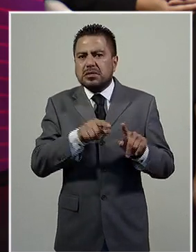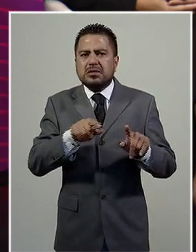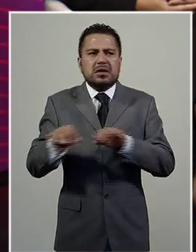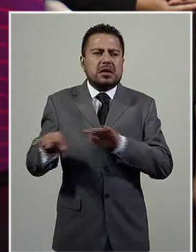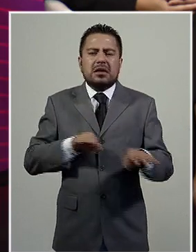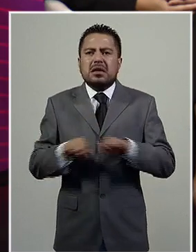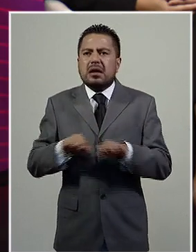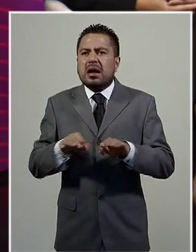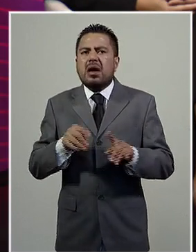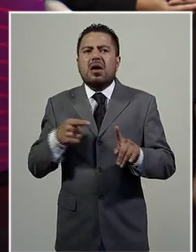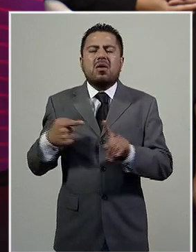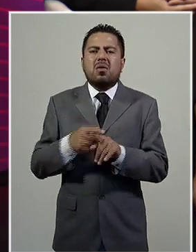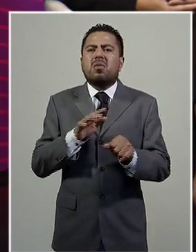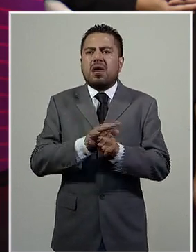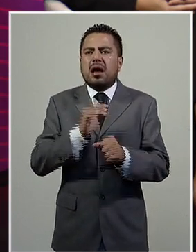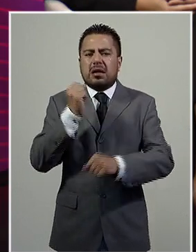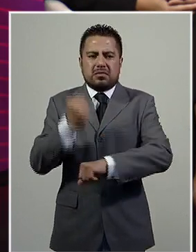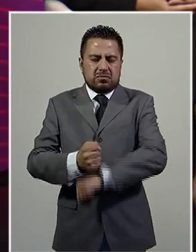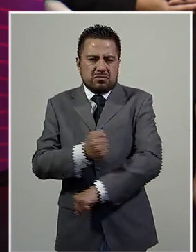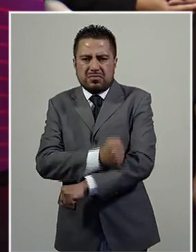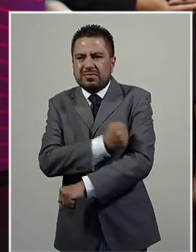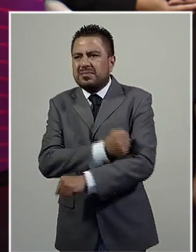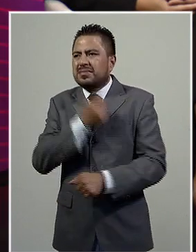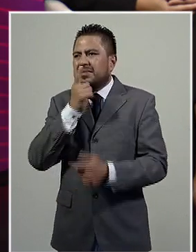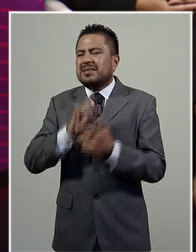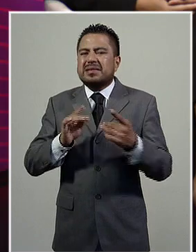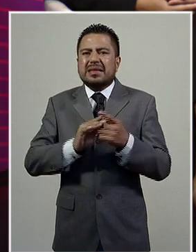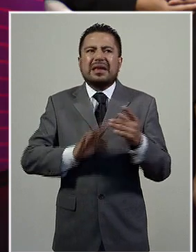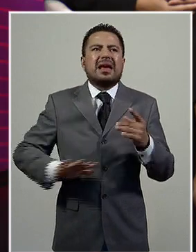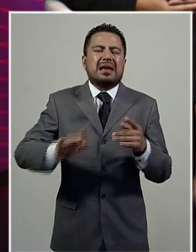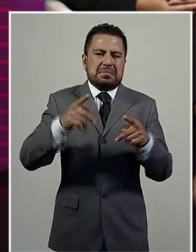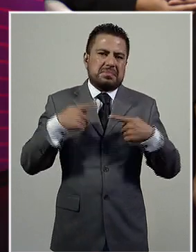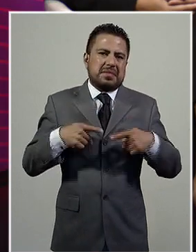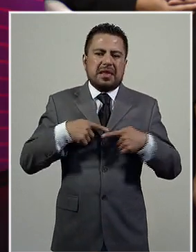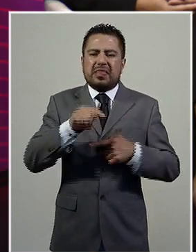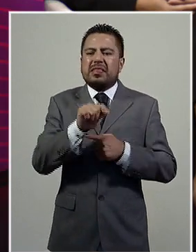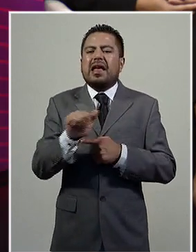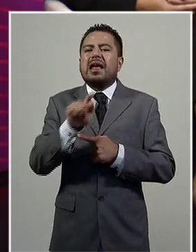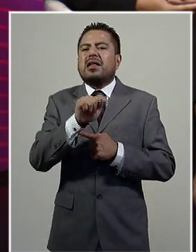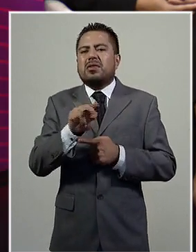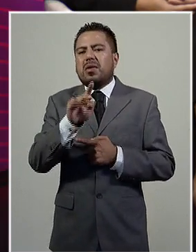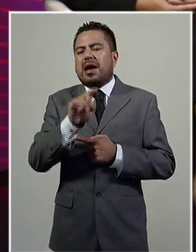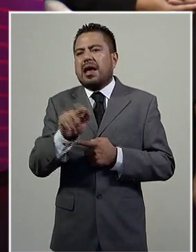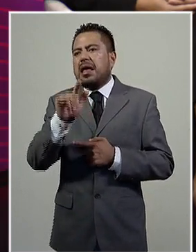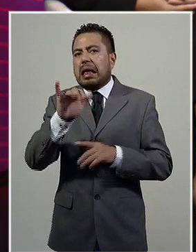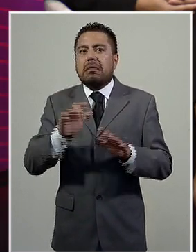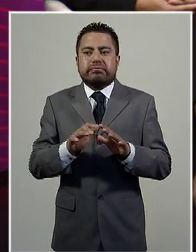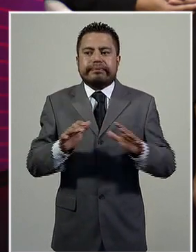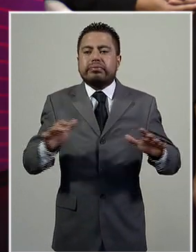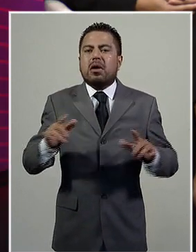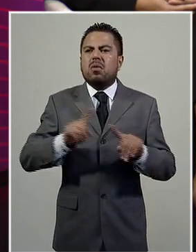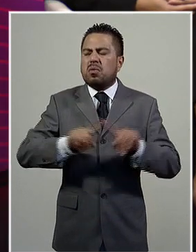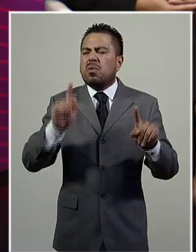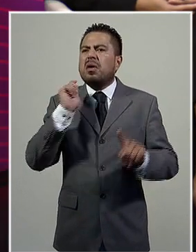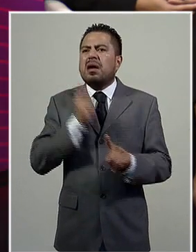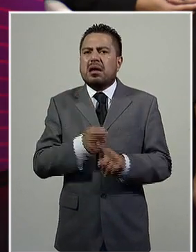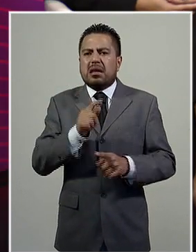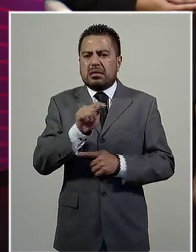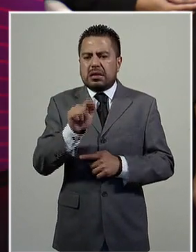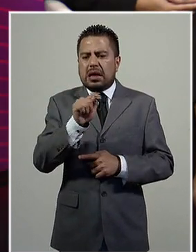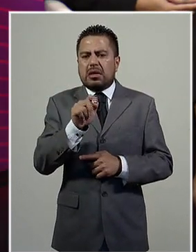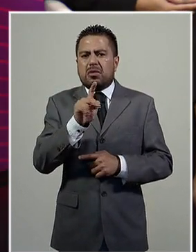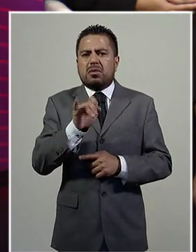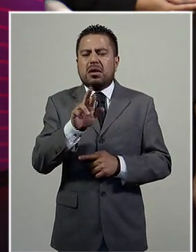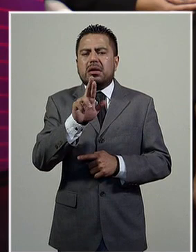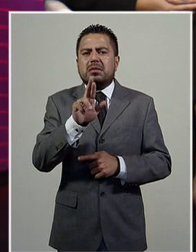quieran dedicar a la tatuada, como le dicen por ahí, la micropigmentada, ¿no? Porque es algo que va creciendo, ¿no? ¿Cuál es la diferencia entre tatuarse y